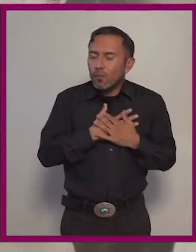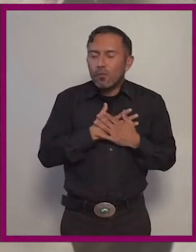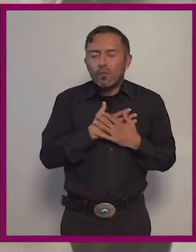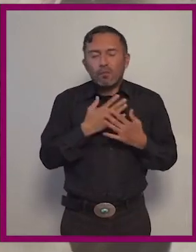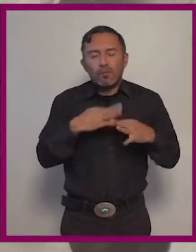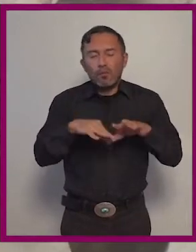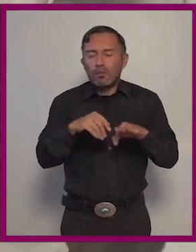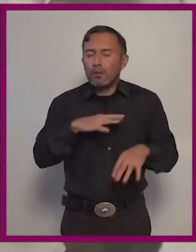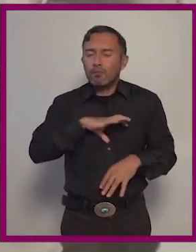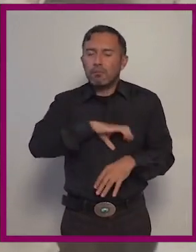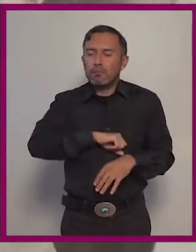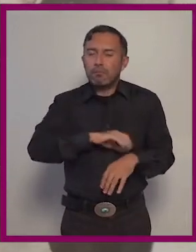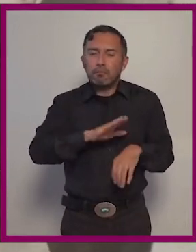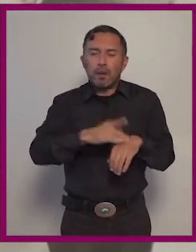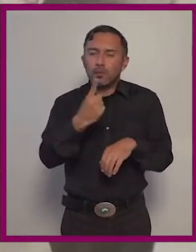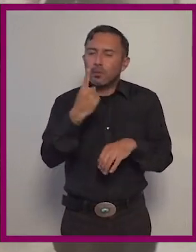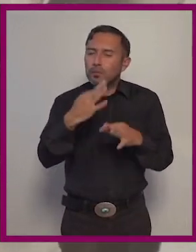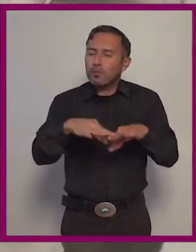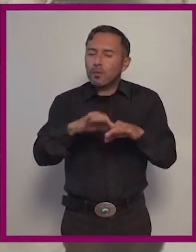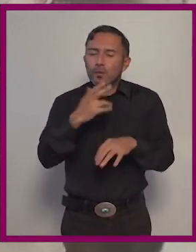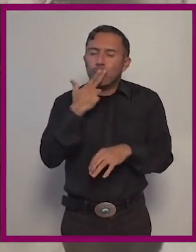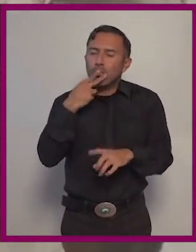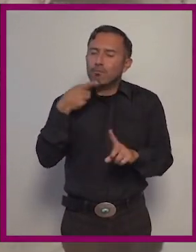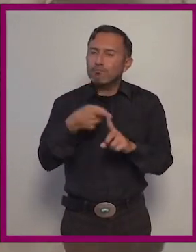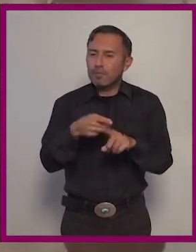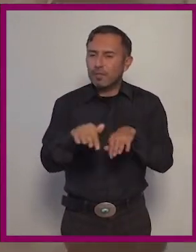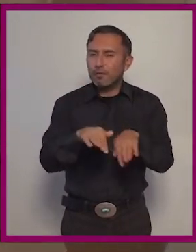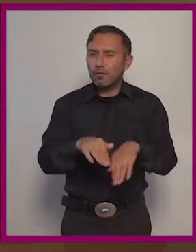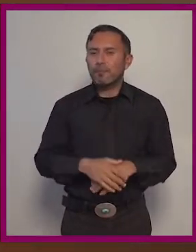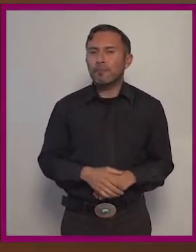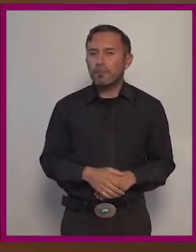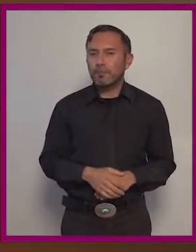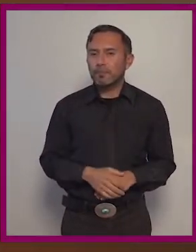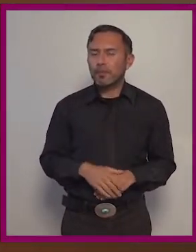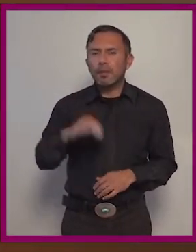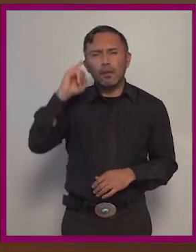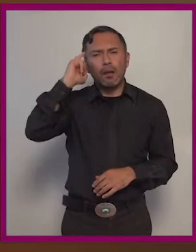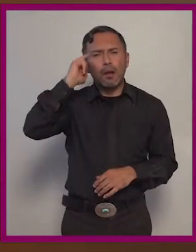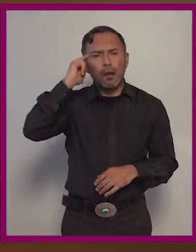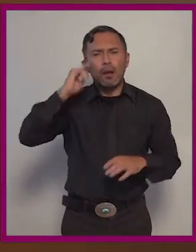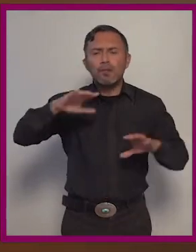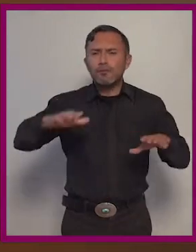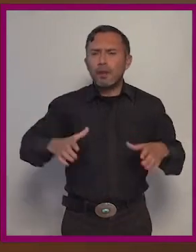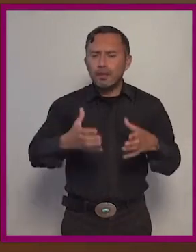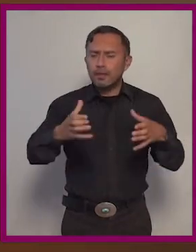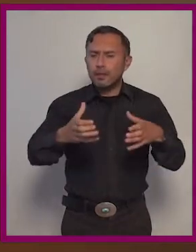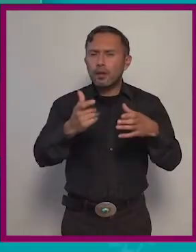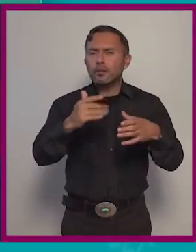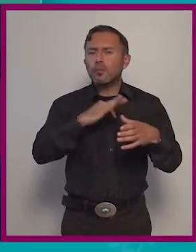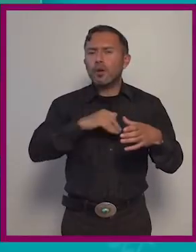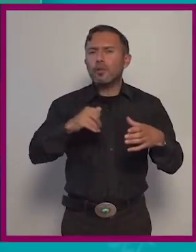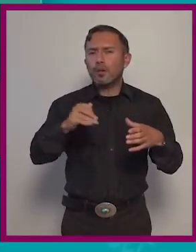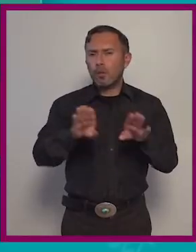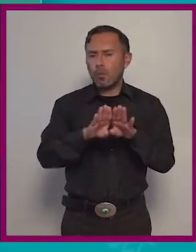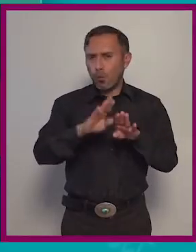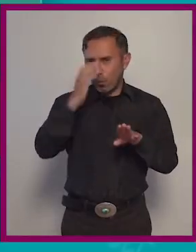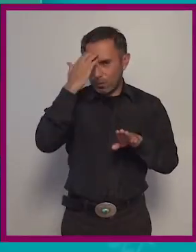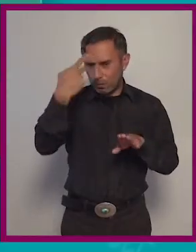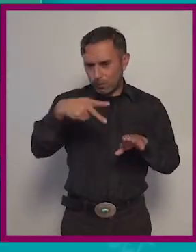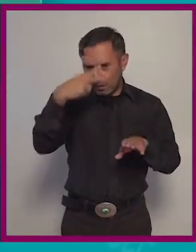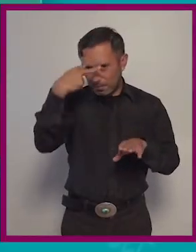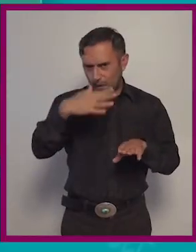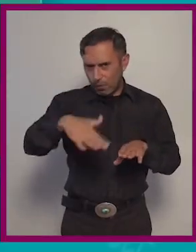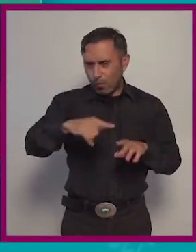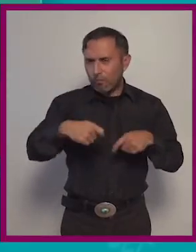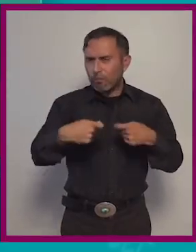sagrado que existe, ¿no? ¿Cuál es la importancia de la alfarería como un saber tradicional en México? Como